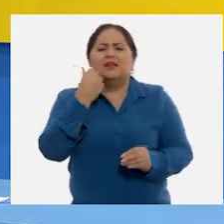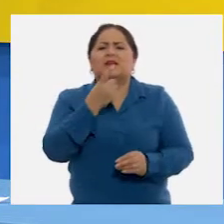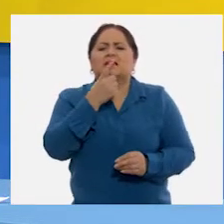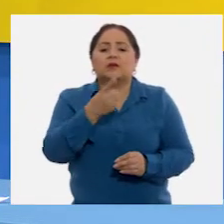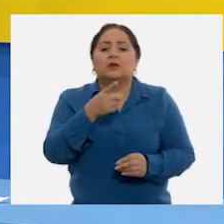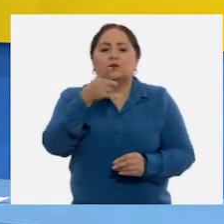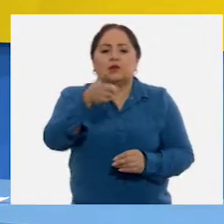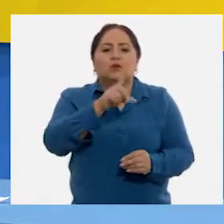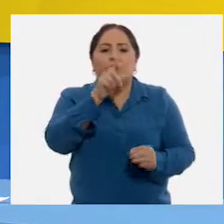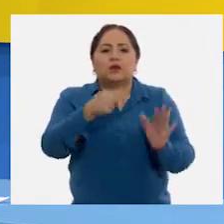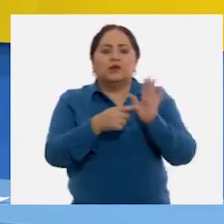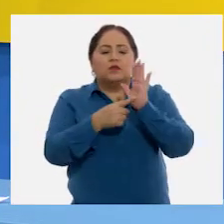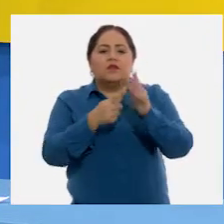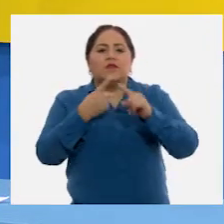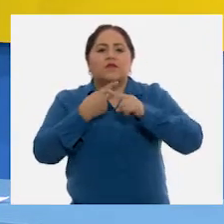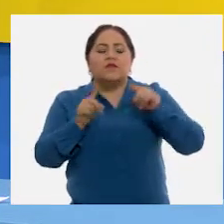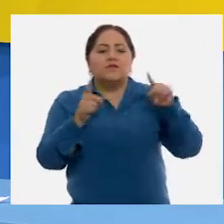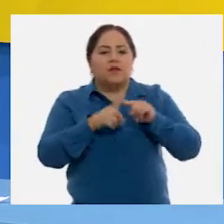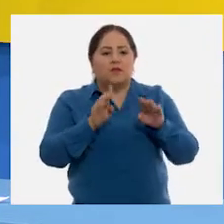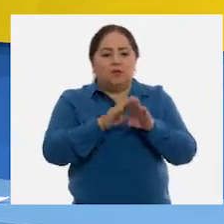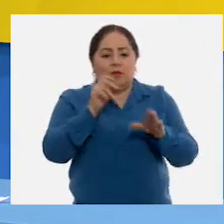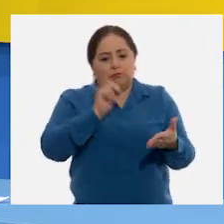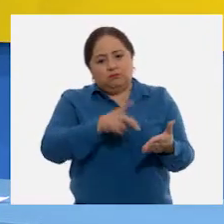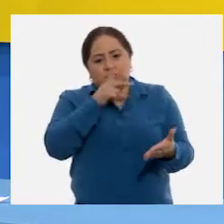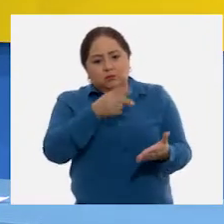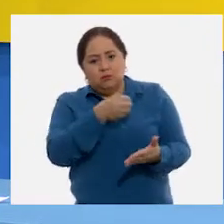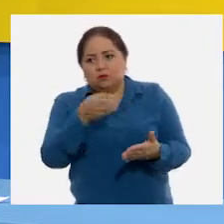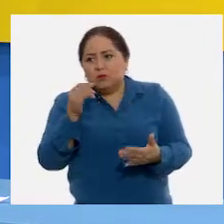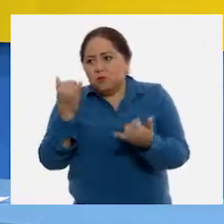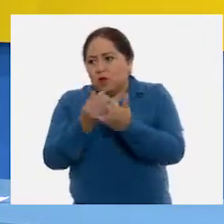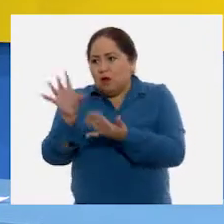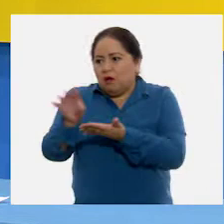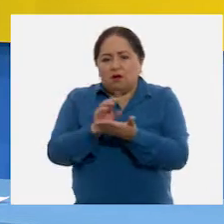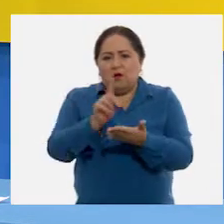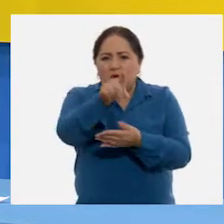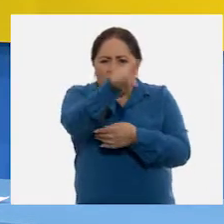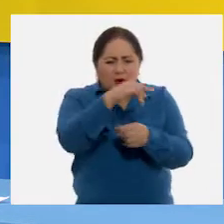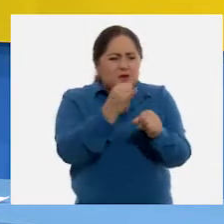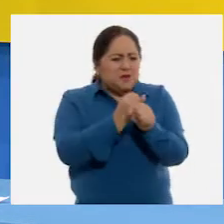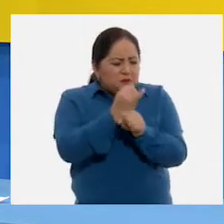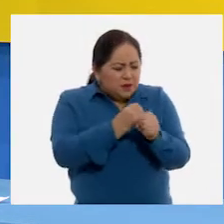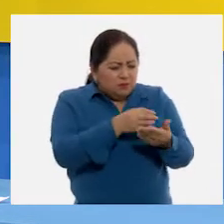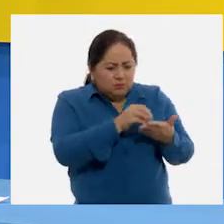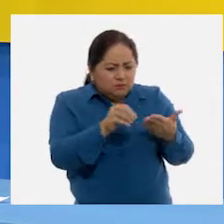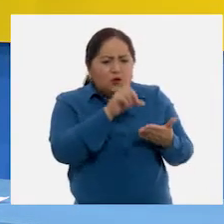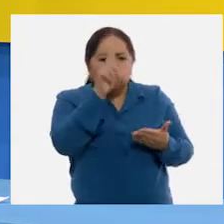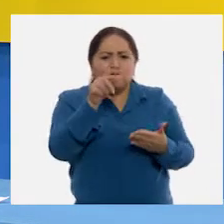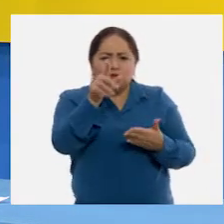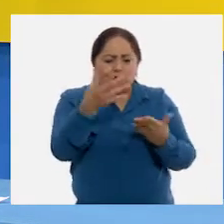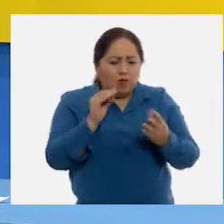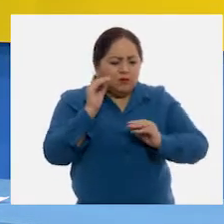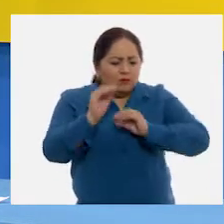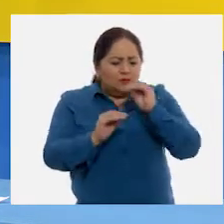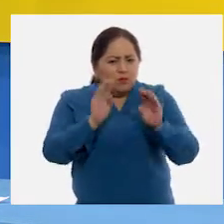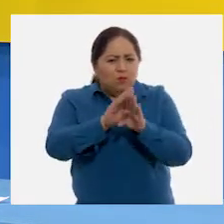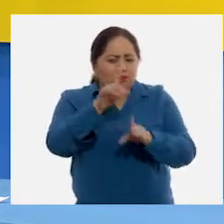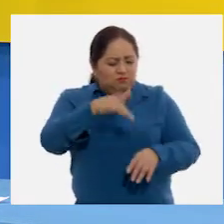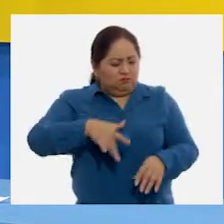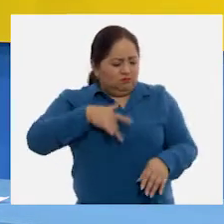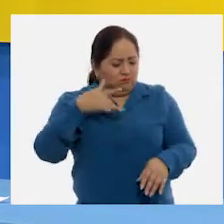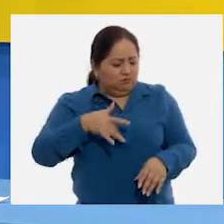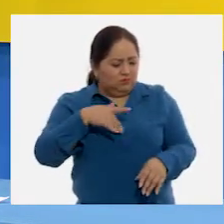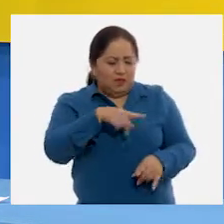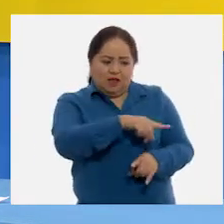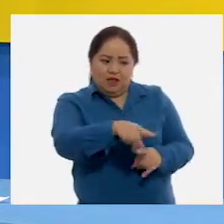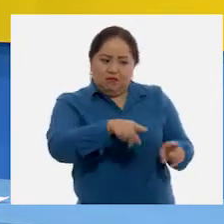que les muestren distintas perspectivas de aquello sobre lo que investigan y ustedes fórmense un juicio propio con base